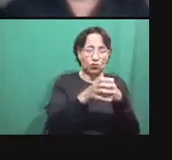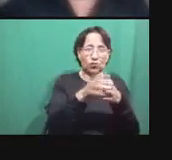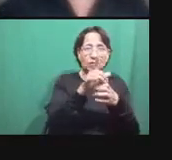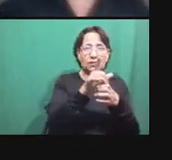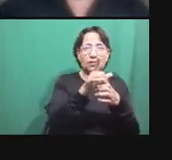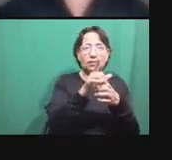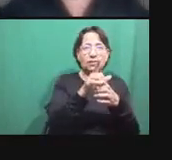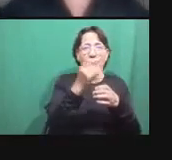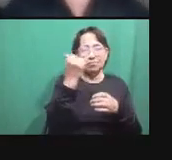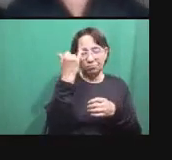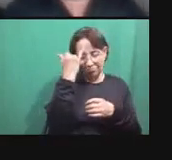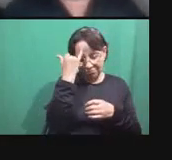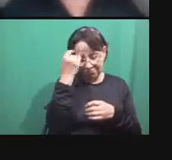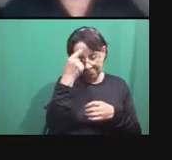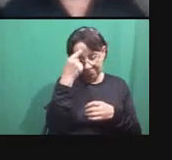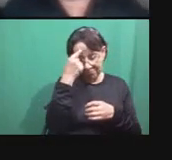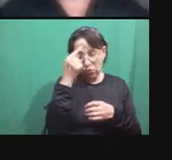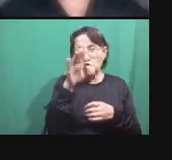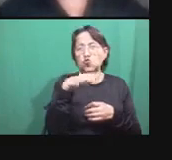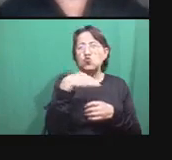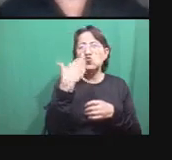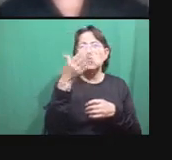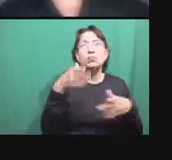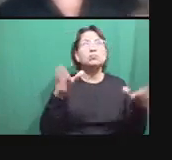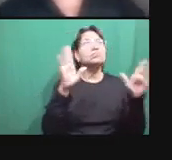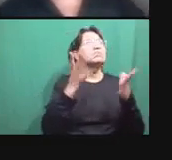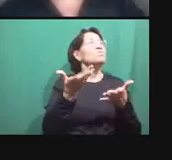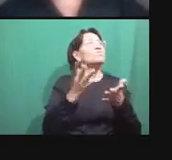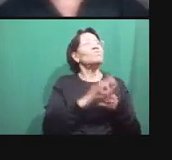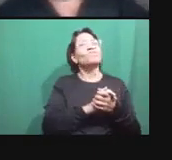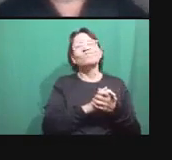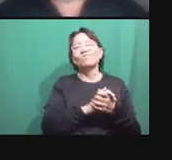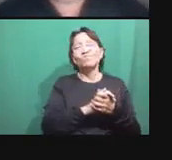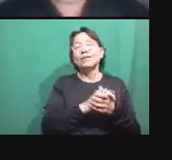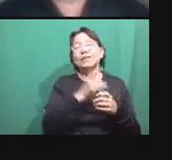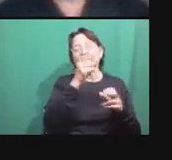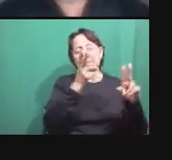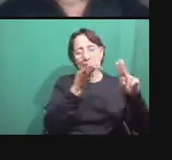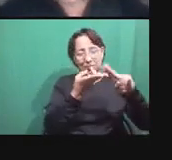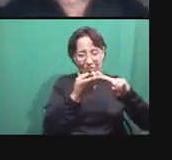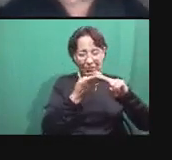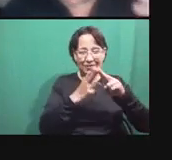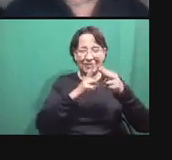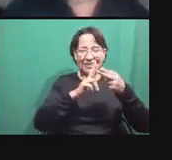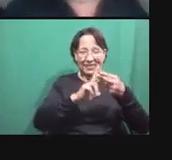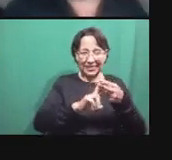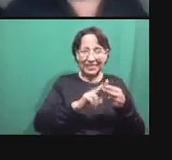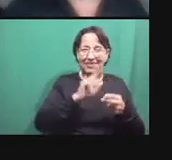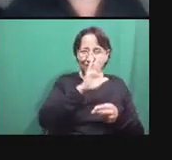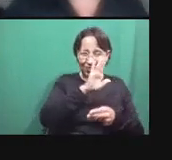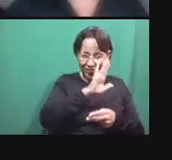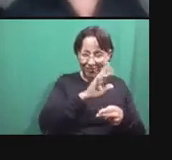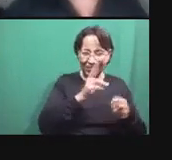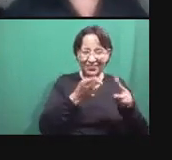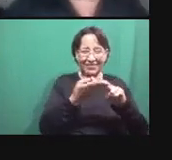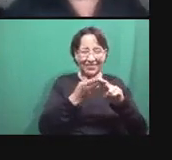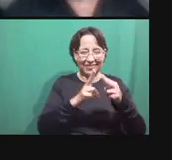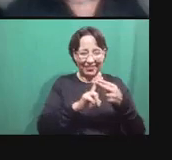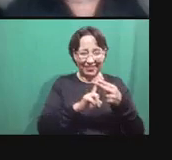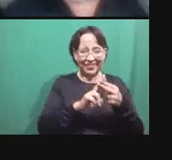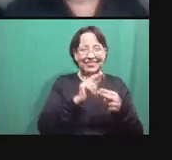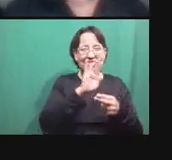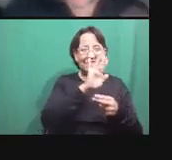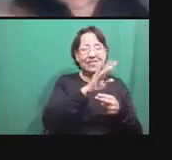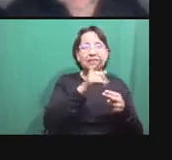cuestionar justamente ese edificio, ahora sí, a relacionarse con lo que pasa en esa superficie, que no es solo una superficie, no es un